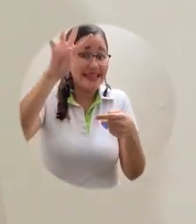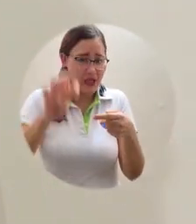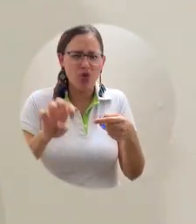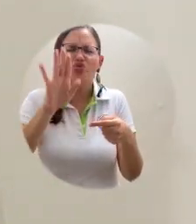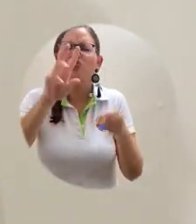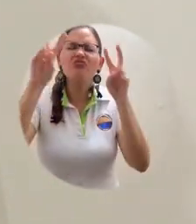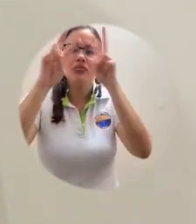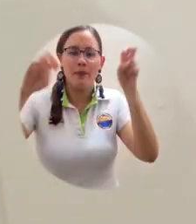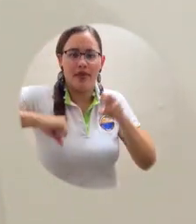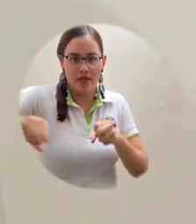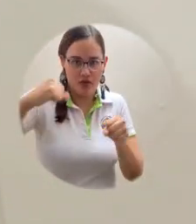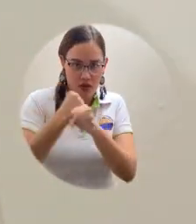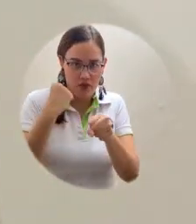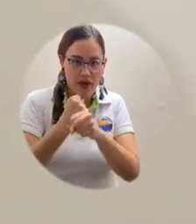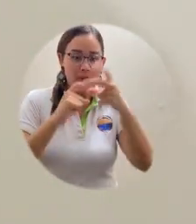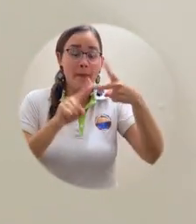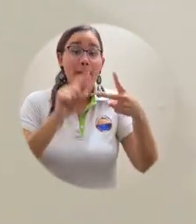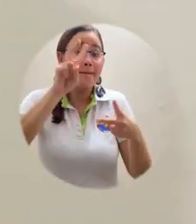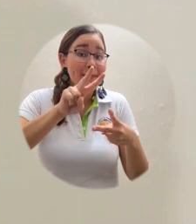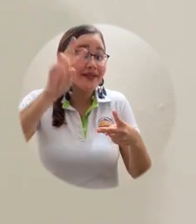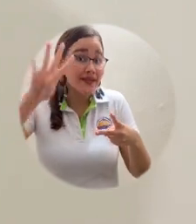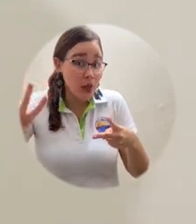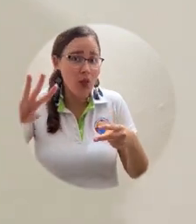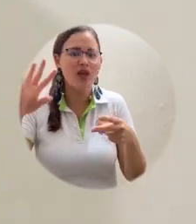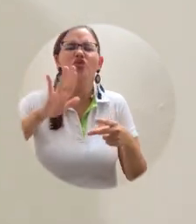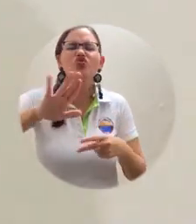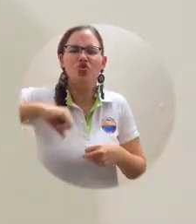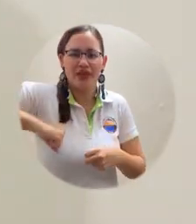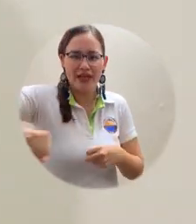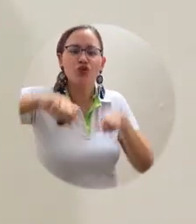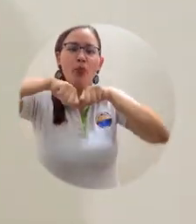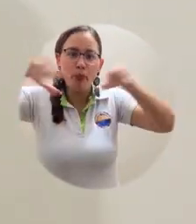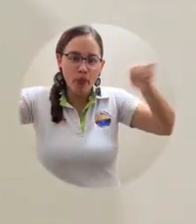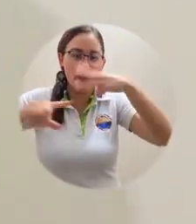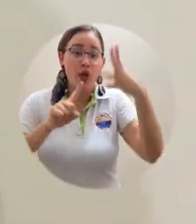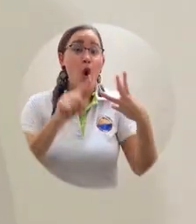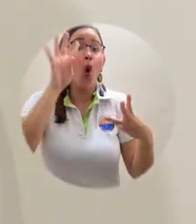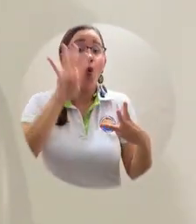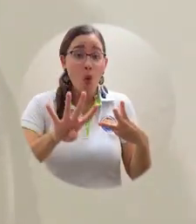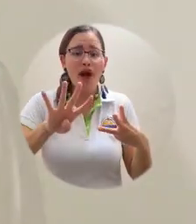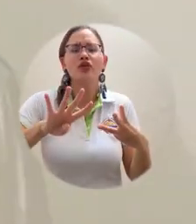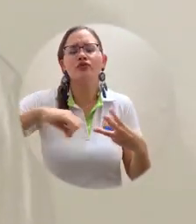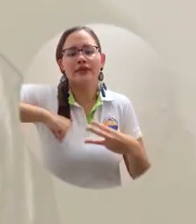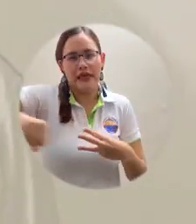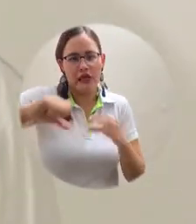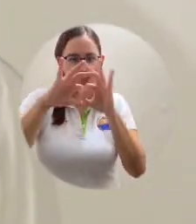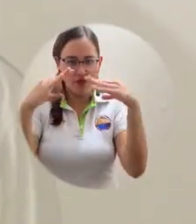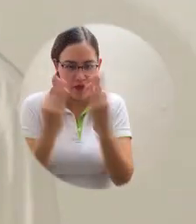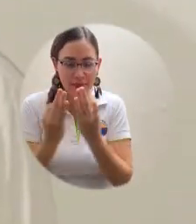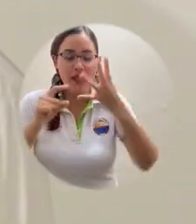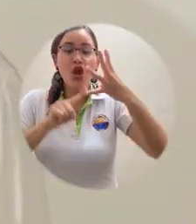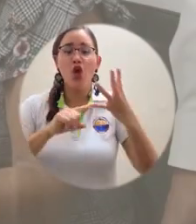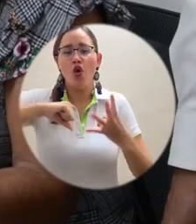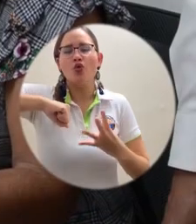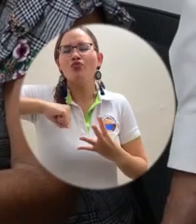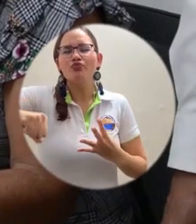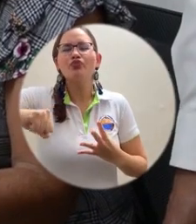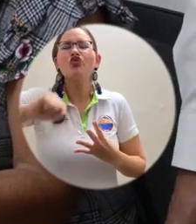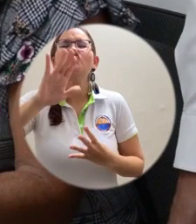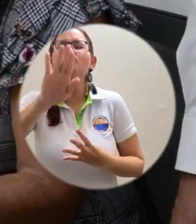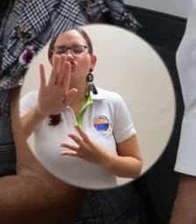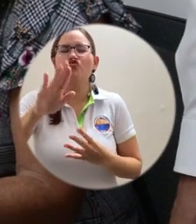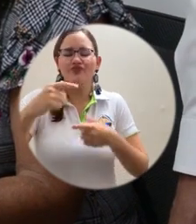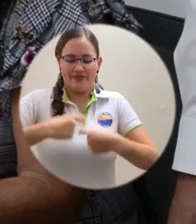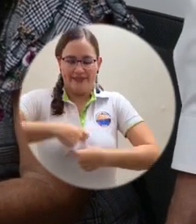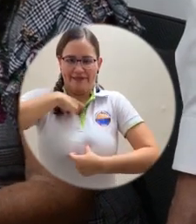29 corresponden al área de Derecho Laboral, 24 al área de Derecho Público, 4 al área de Derecho de Familia y 4 al área de Derecho Civil. El